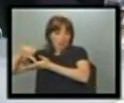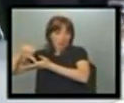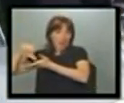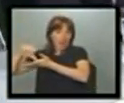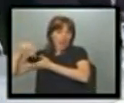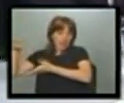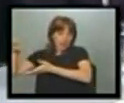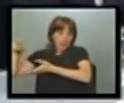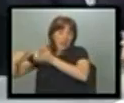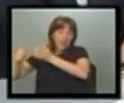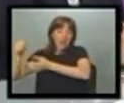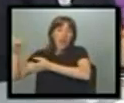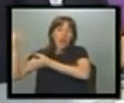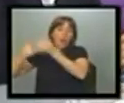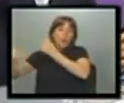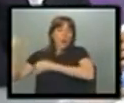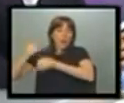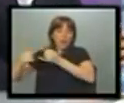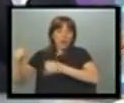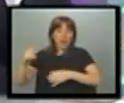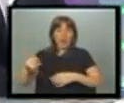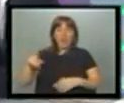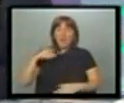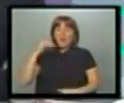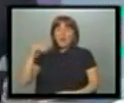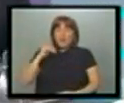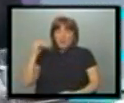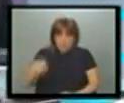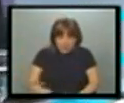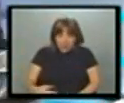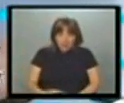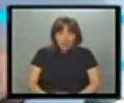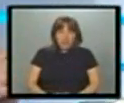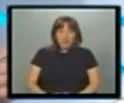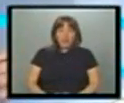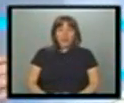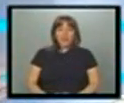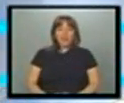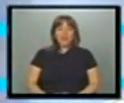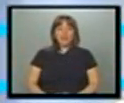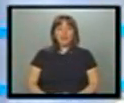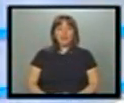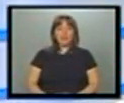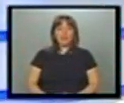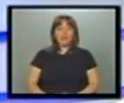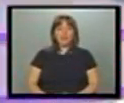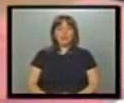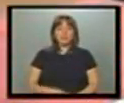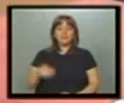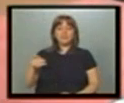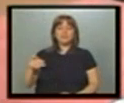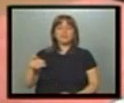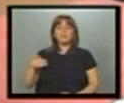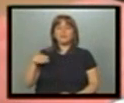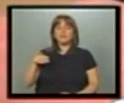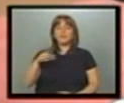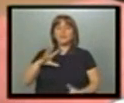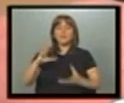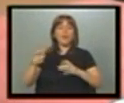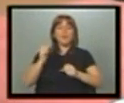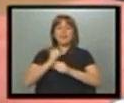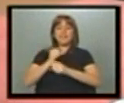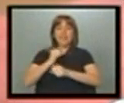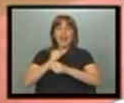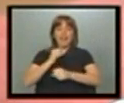vez este antecedente porque en este caso tiene que ver con una demanda laboral, pero seguramente nunca escuchaste este motivo.